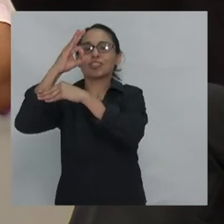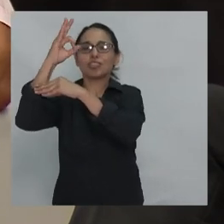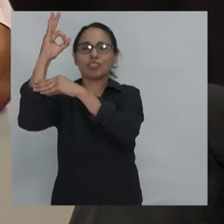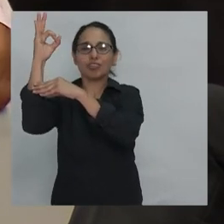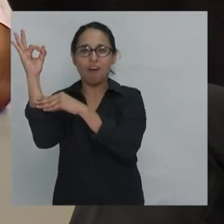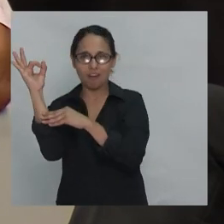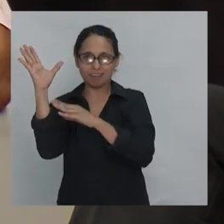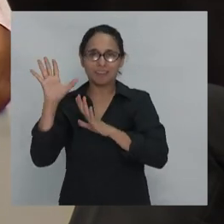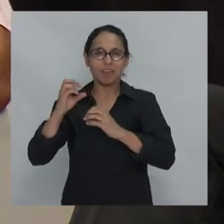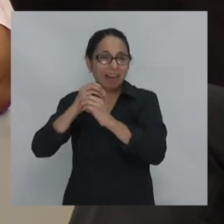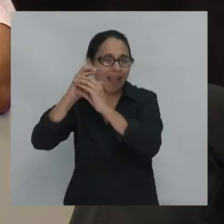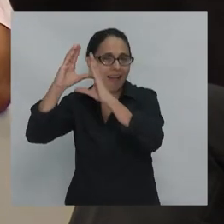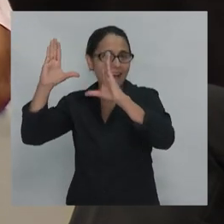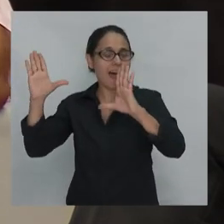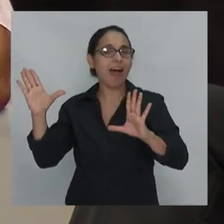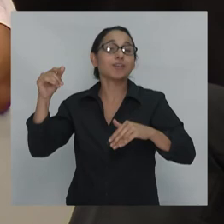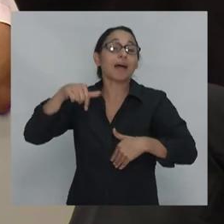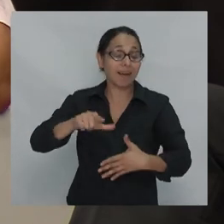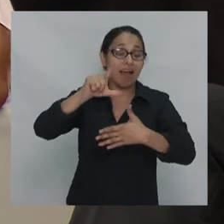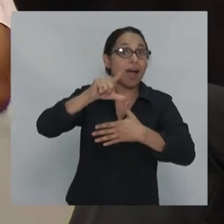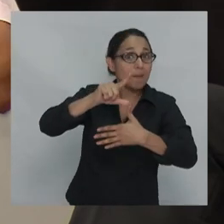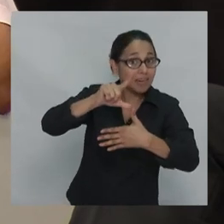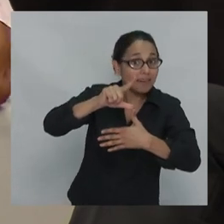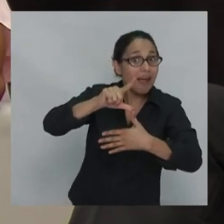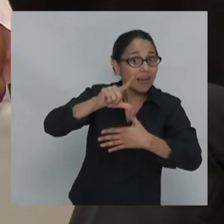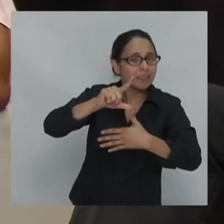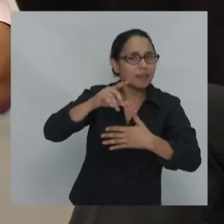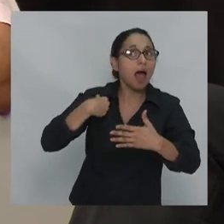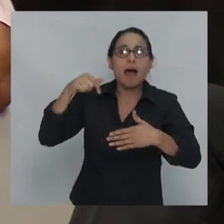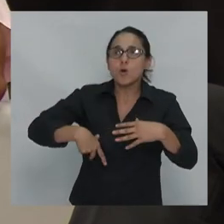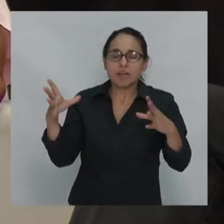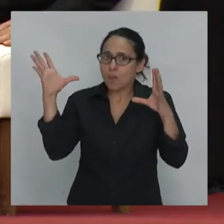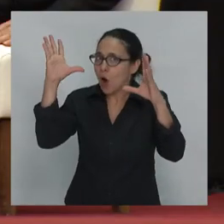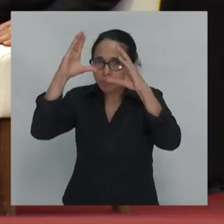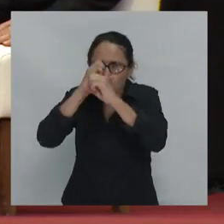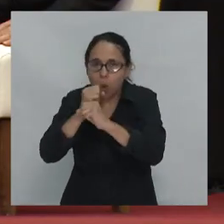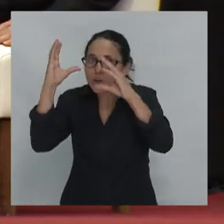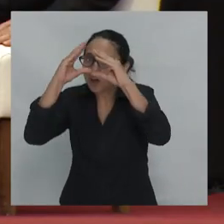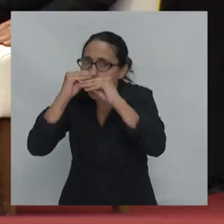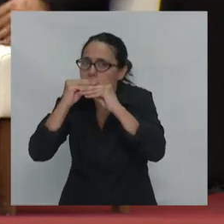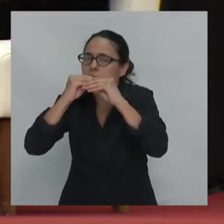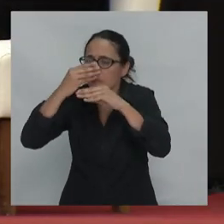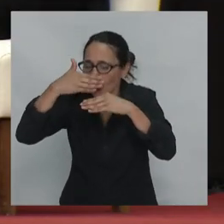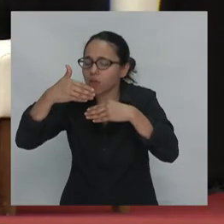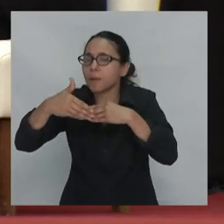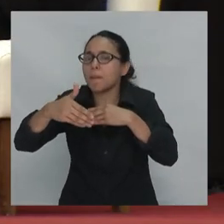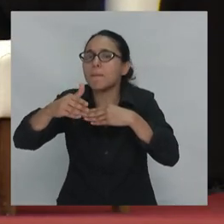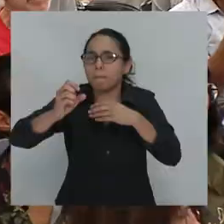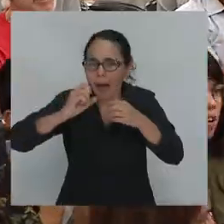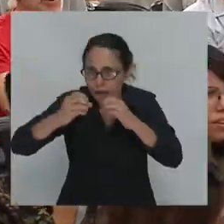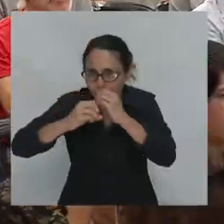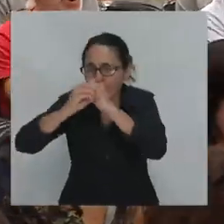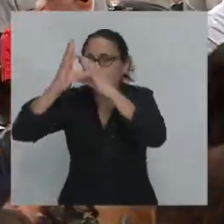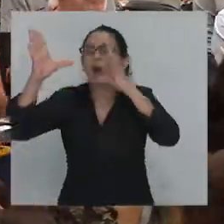dónde estemos los que estamos aquí, va a ser un amanecer de libertad, de soberanía, de igualdad y de democracia. Muchas gracias.